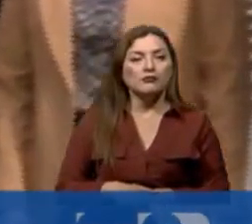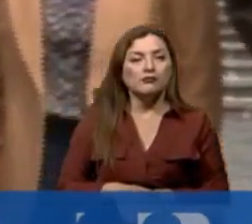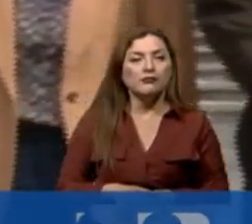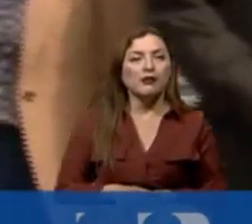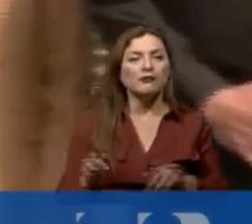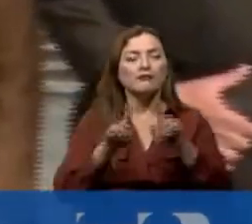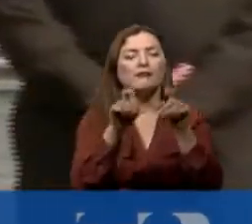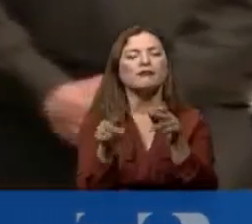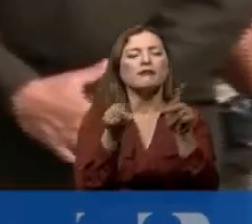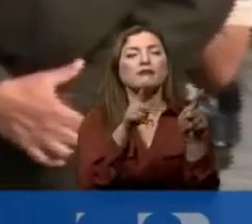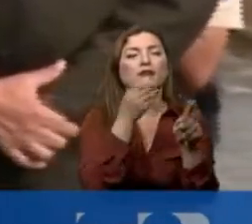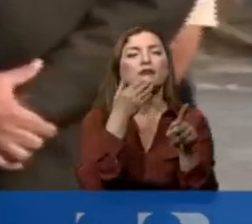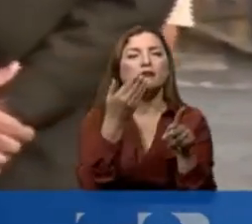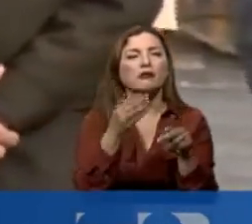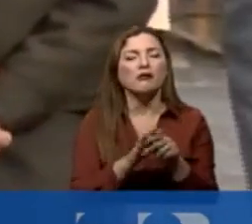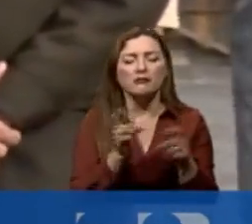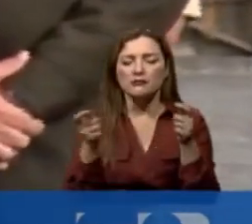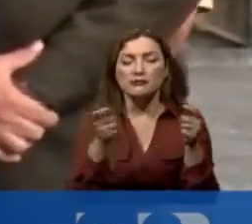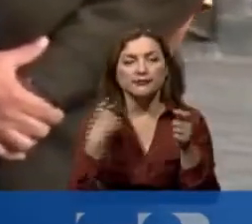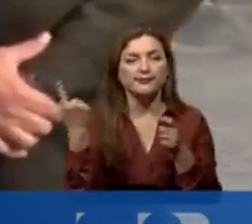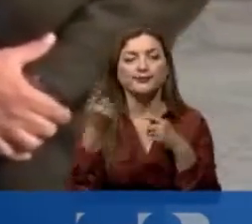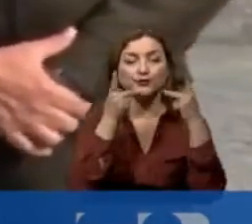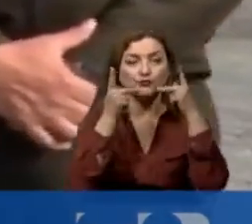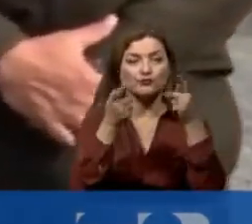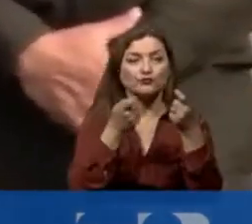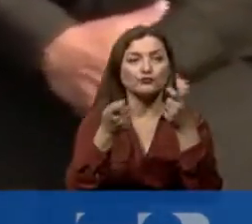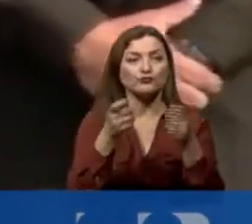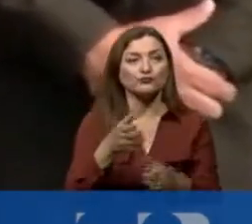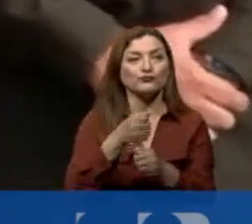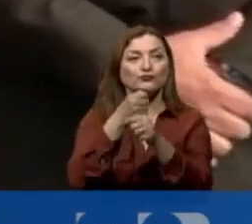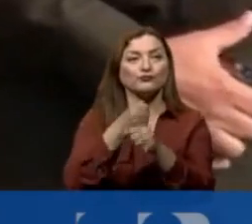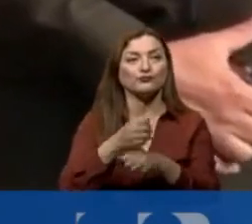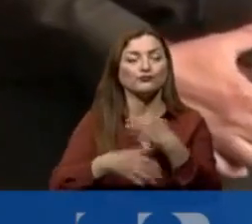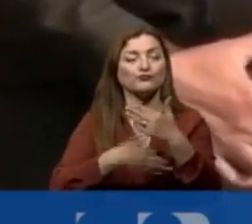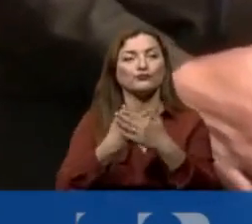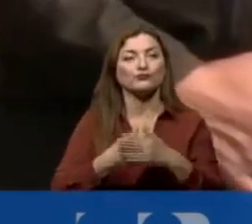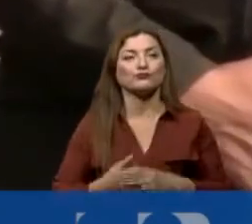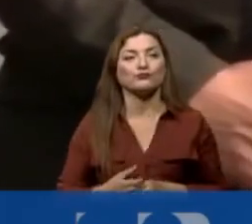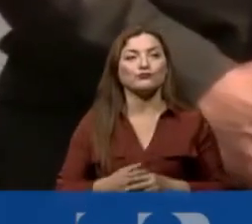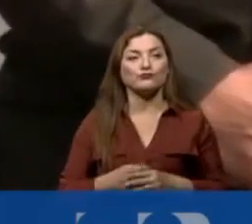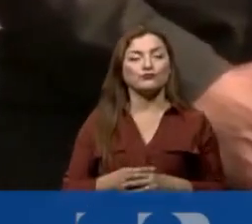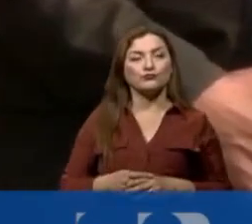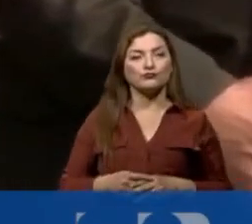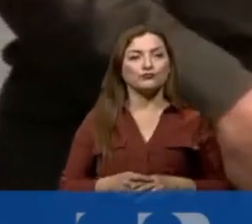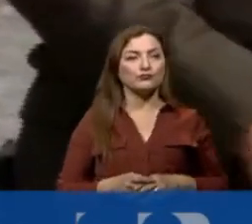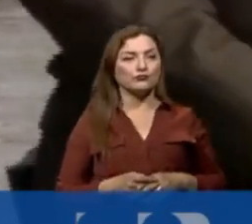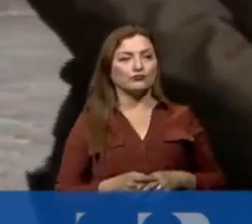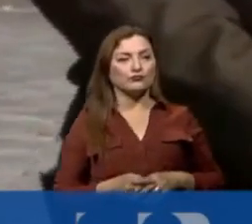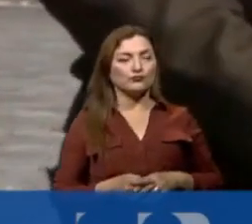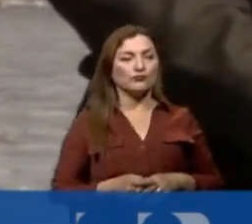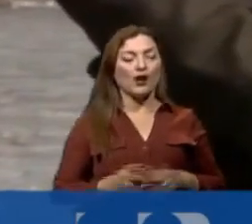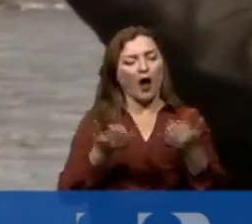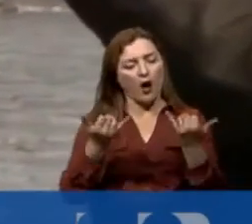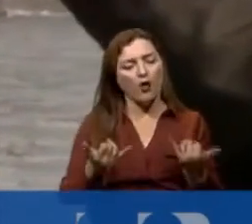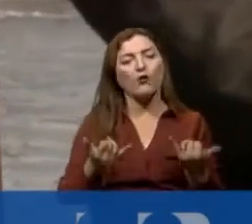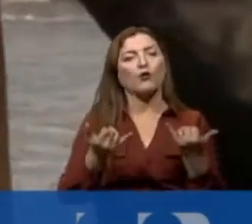se ha emprendido para tomarse nuevamente los espacios públicos, recuperar también todos estos sitios tan importantes, y qué mejor hacerlo ahora,